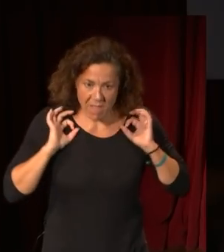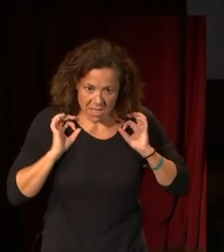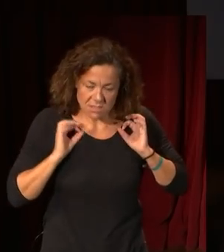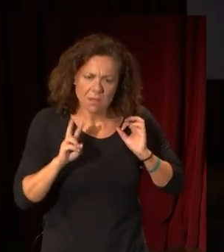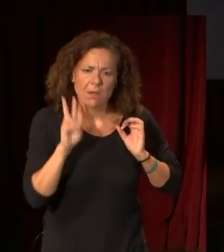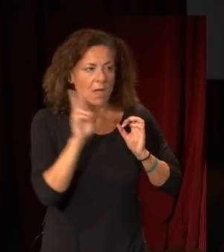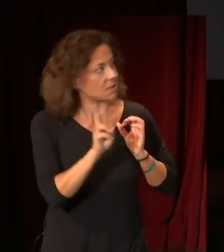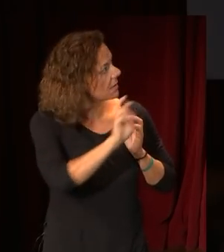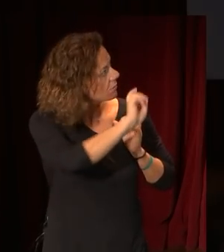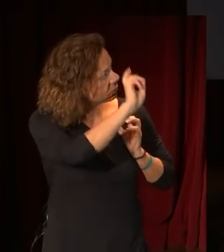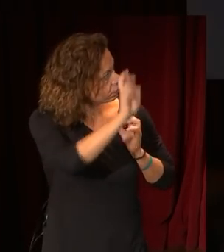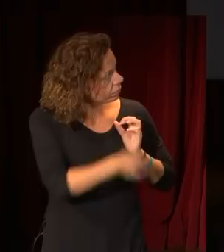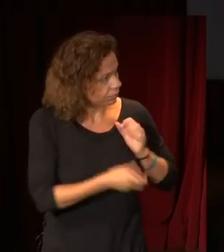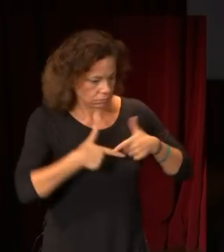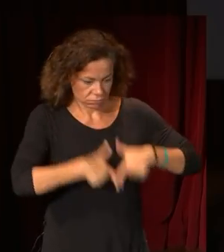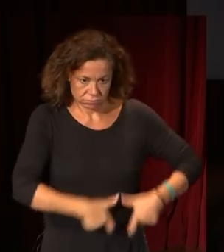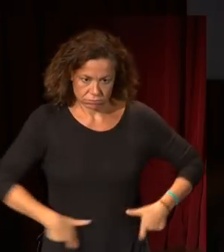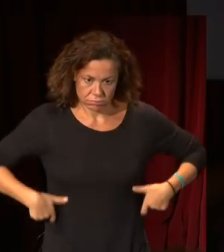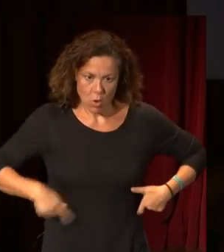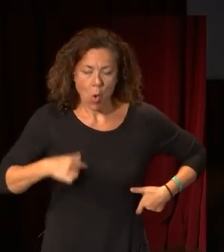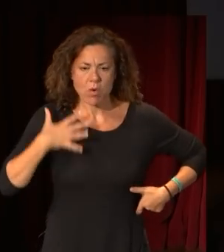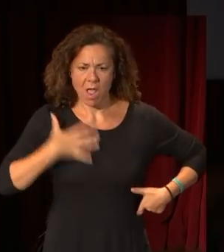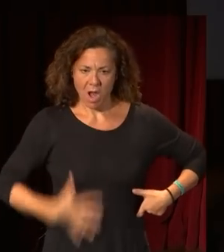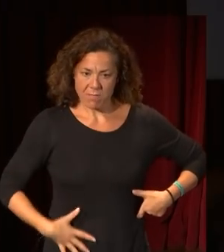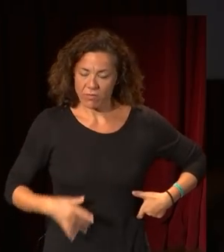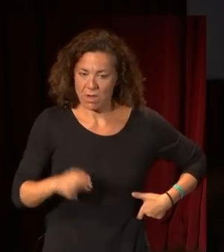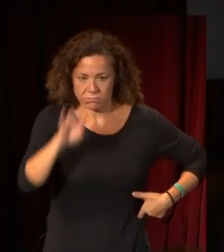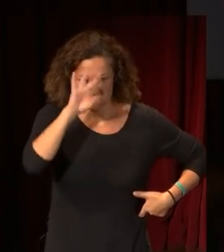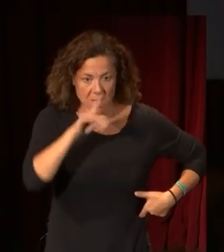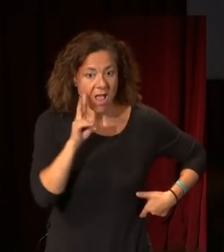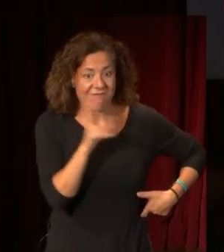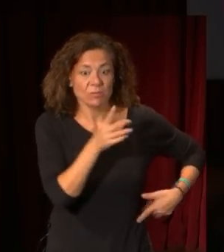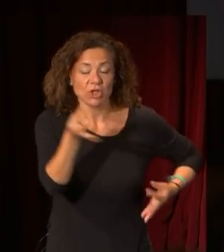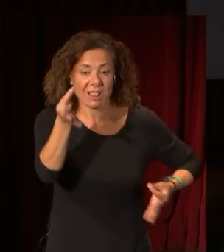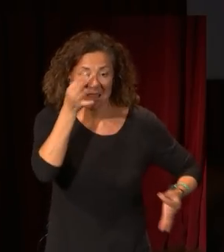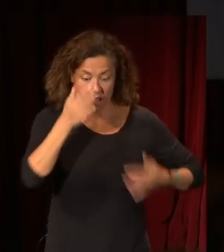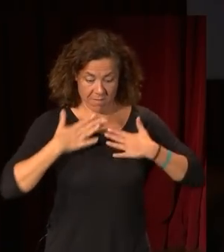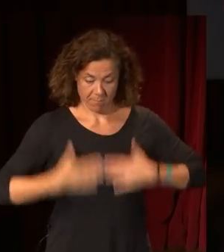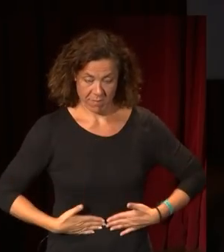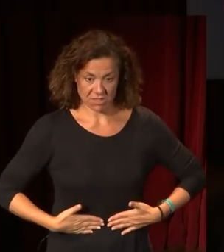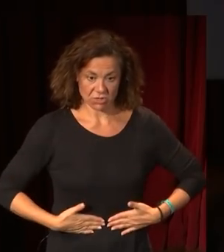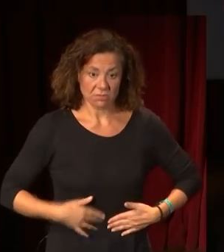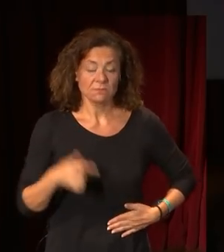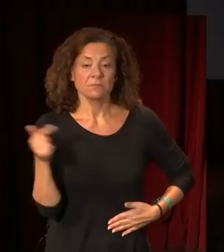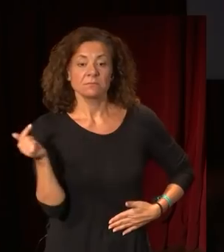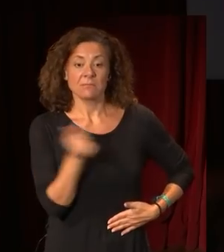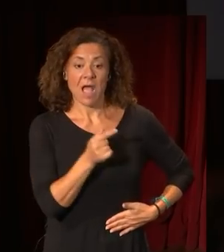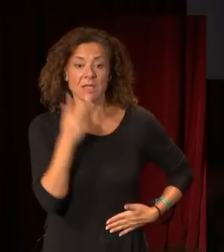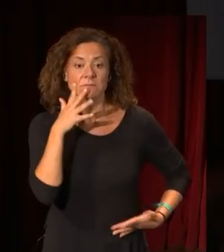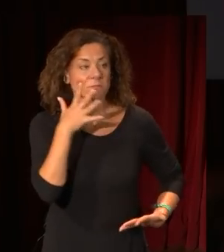diversas partes de esta armadura una armadura sorprendente aquí podemos ver otro detalle más de la zona del pecho en la que vemos